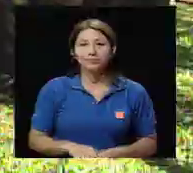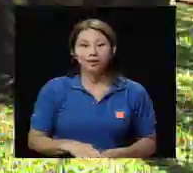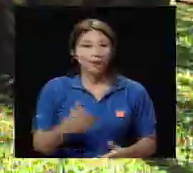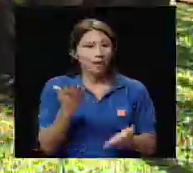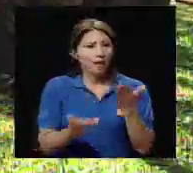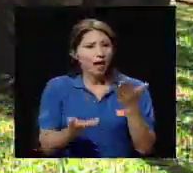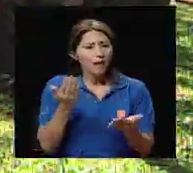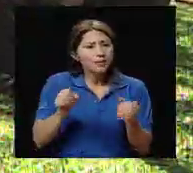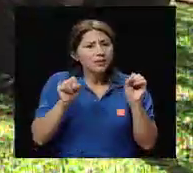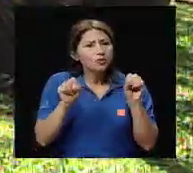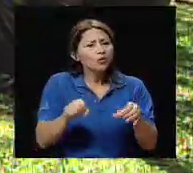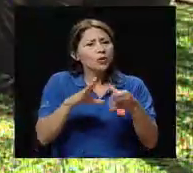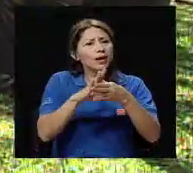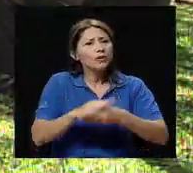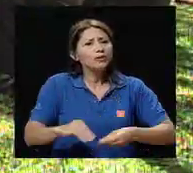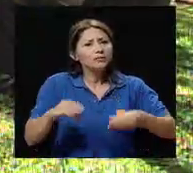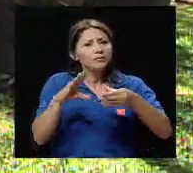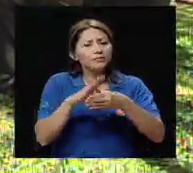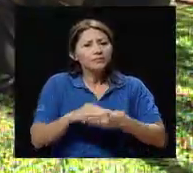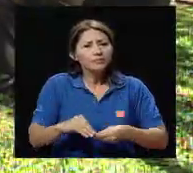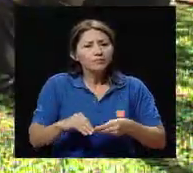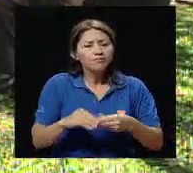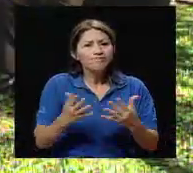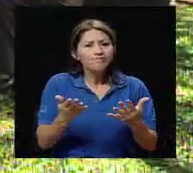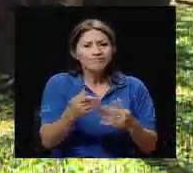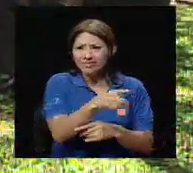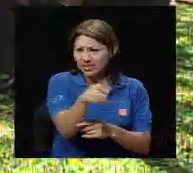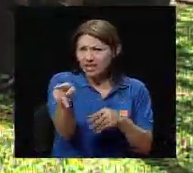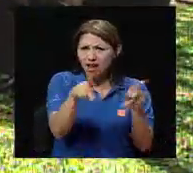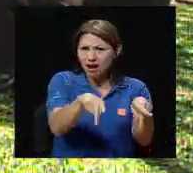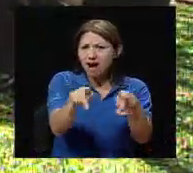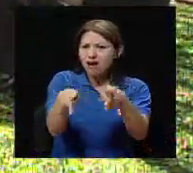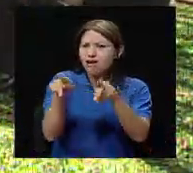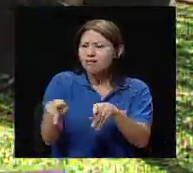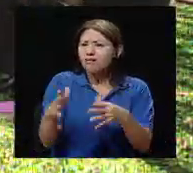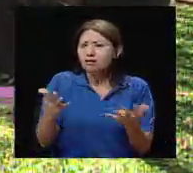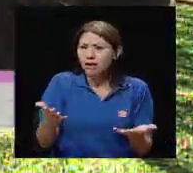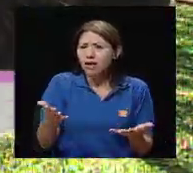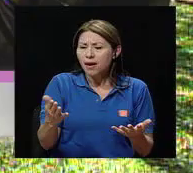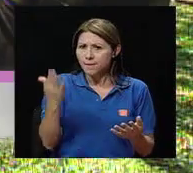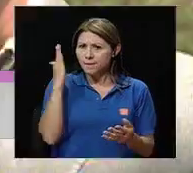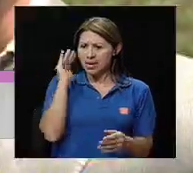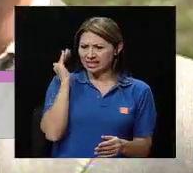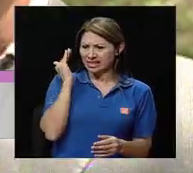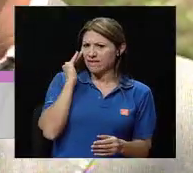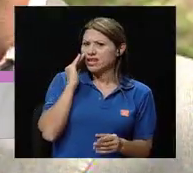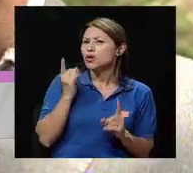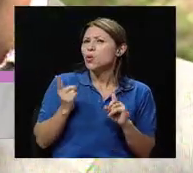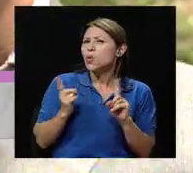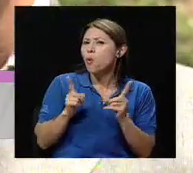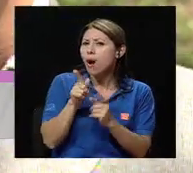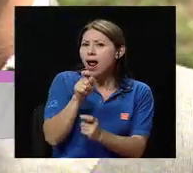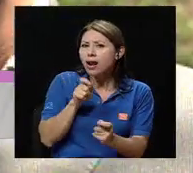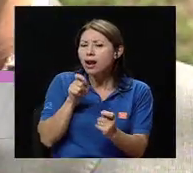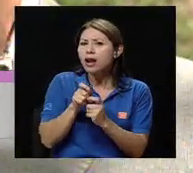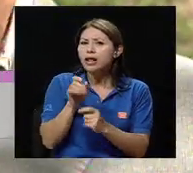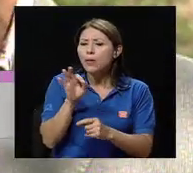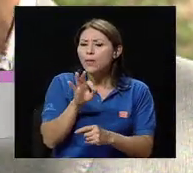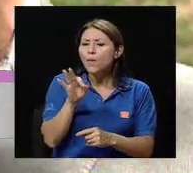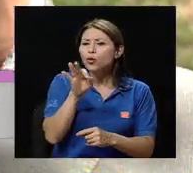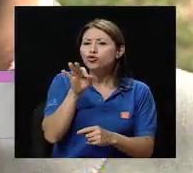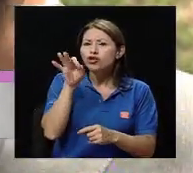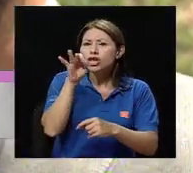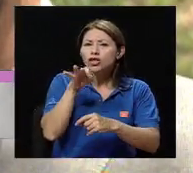Bueno, tal vez si nos podría contar cómo puede hacer la gente, bueno, para reconocer al mosquito en este